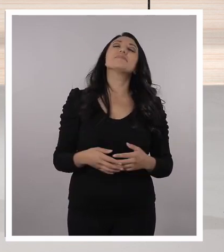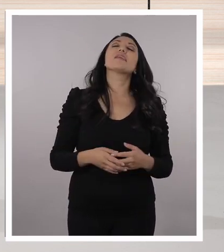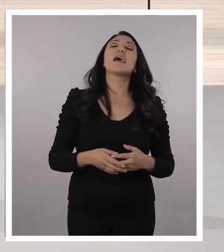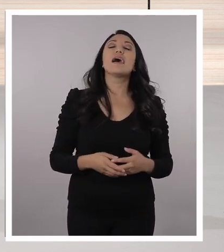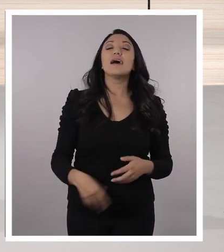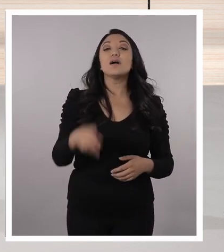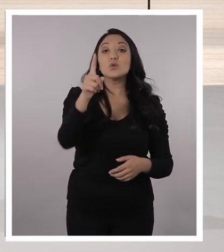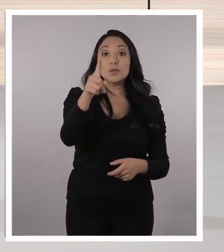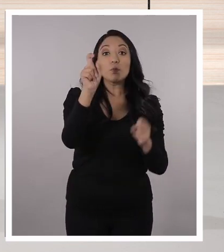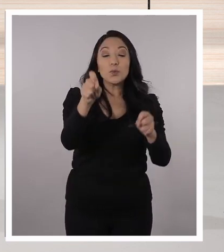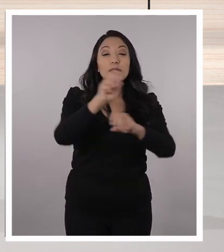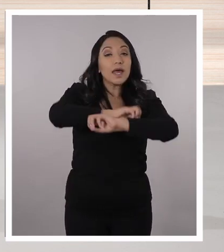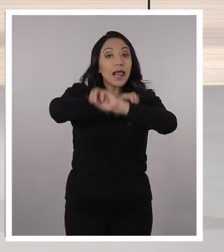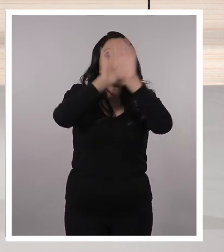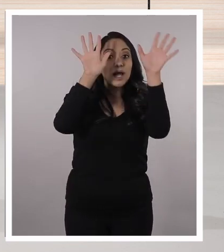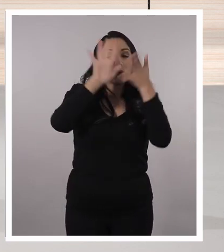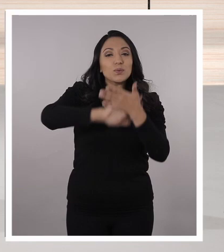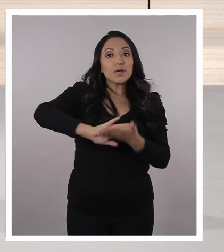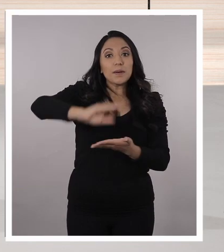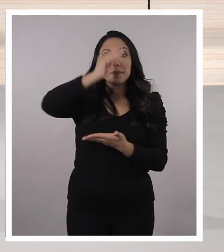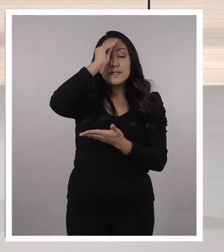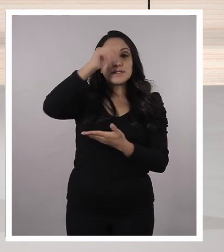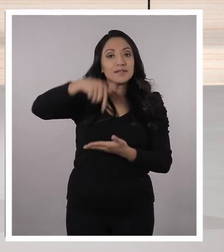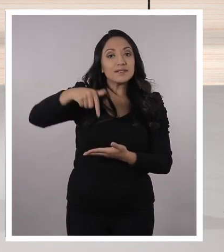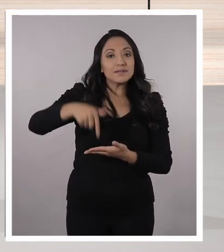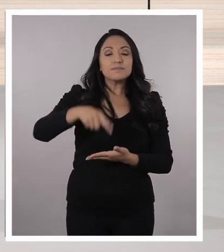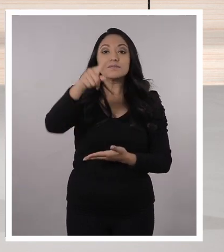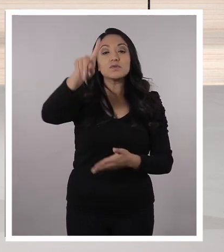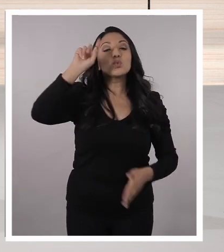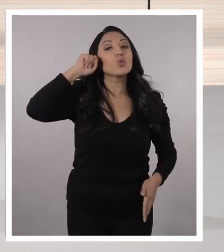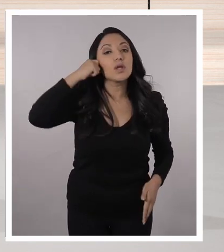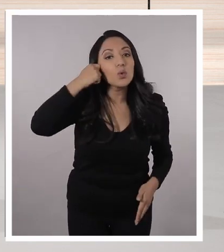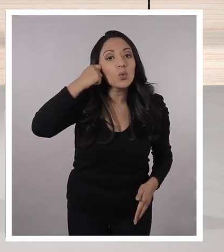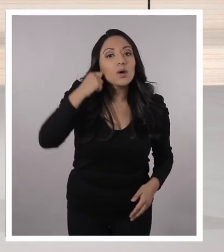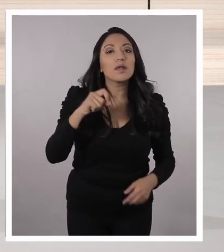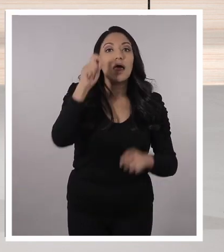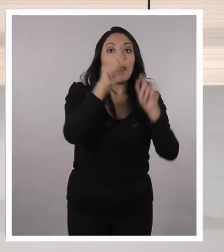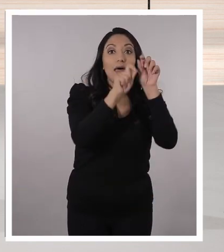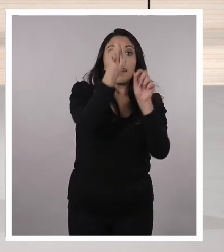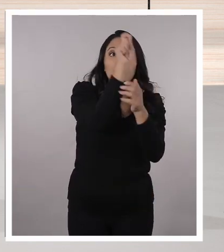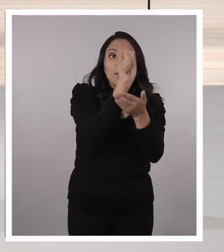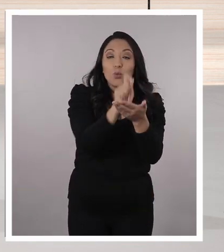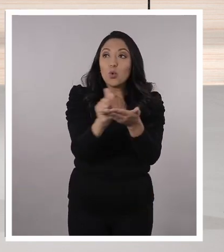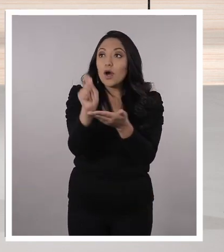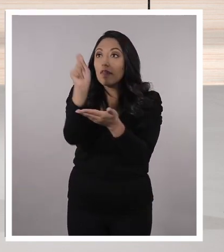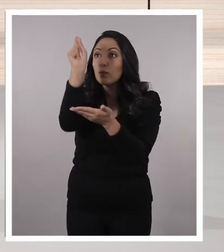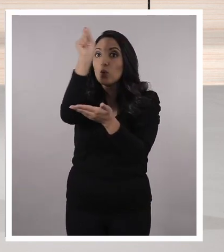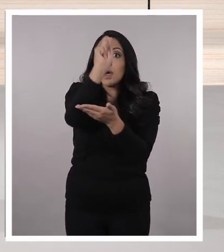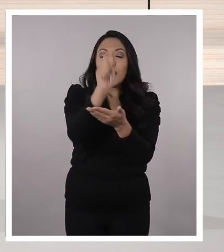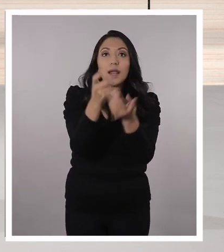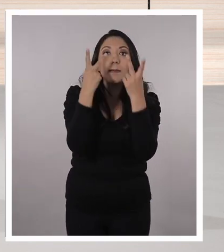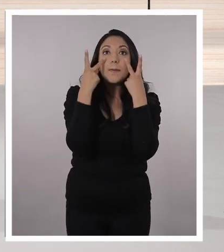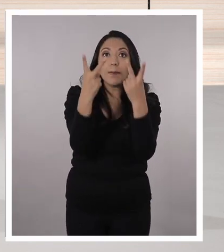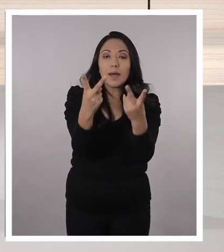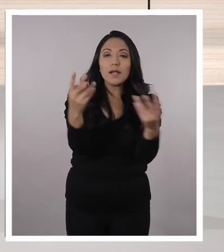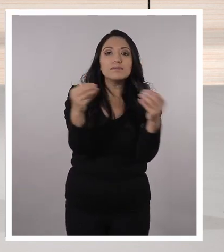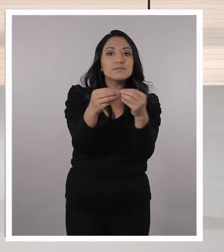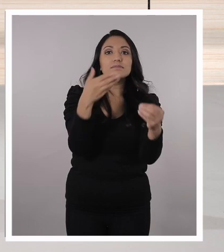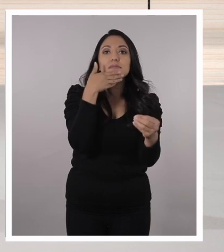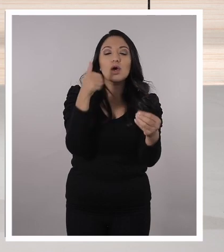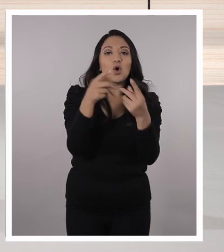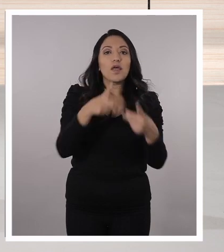Ahora sí, chicos y chicas, espero que les haya parecido muy buena la clase de hoy. Recuerden, al graficar la información, estamos